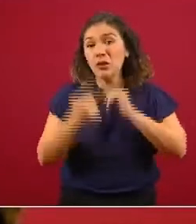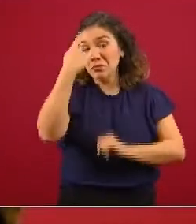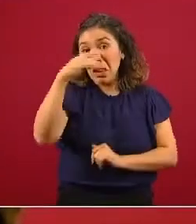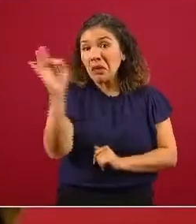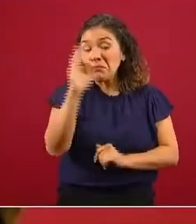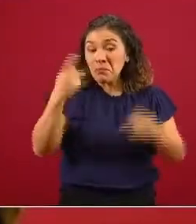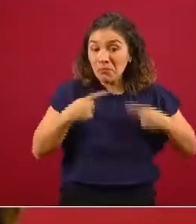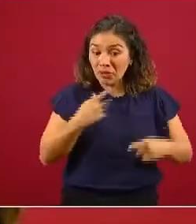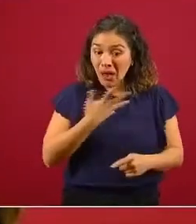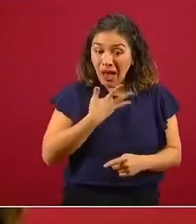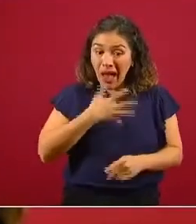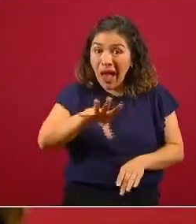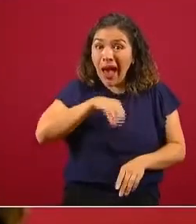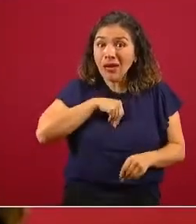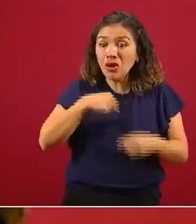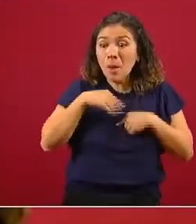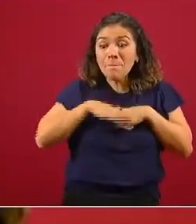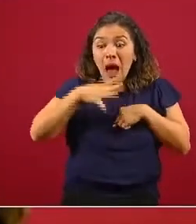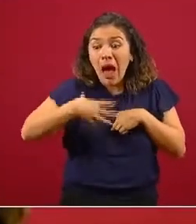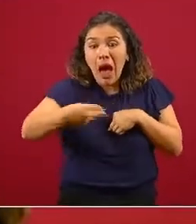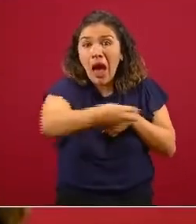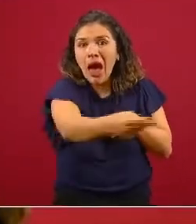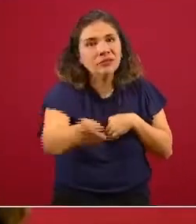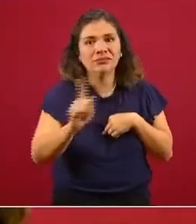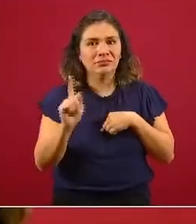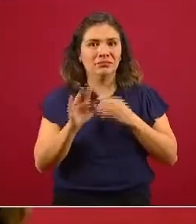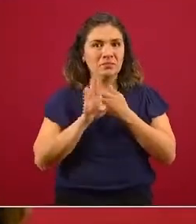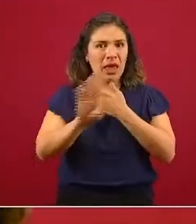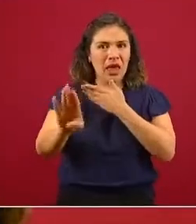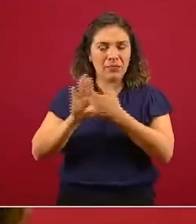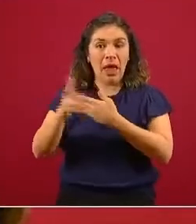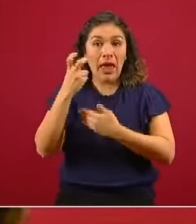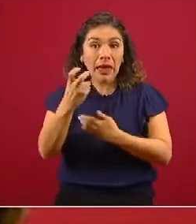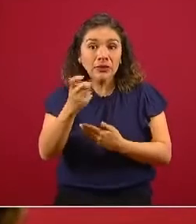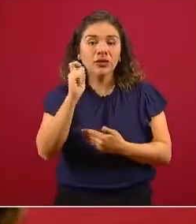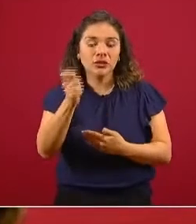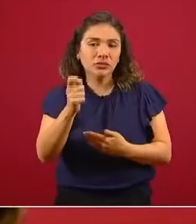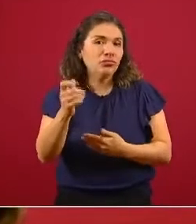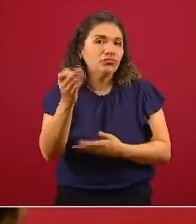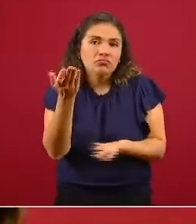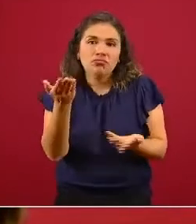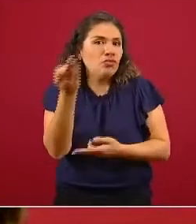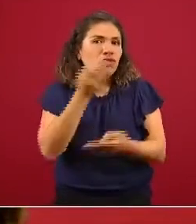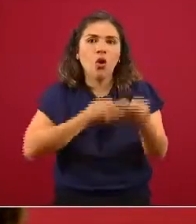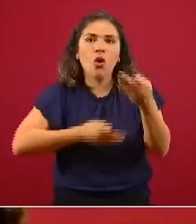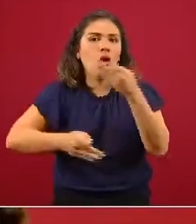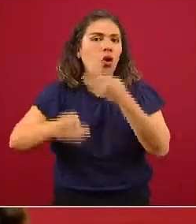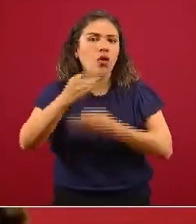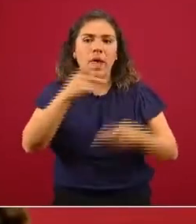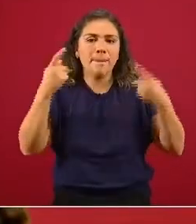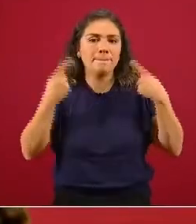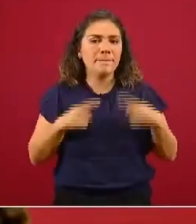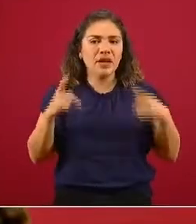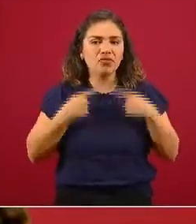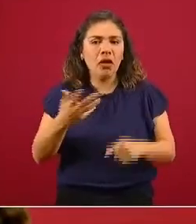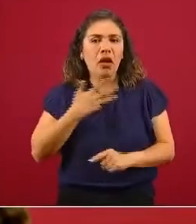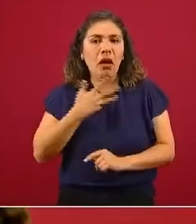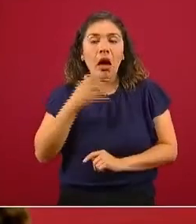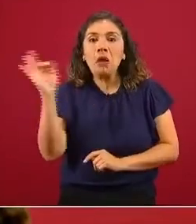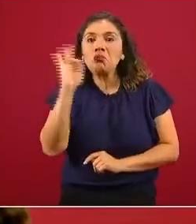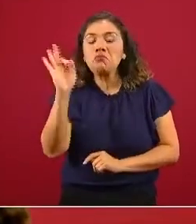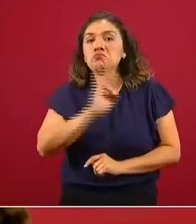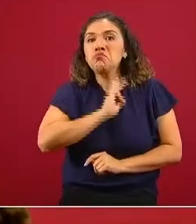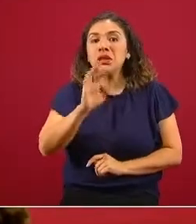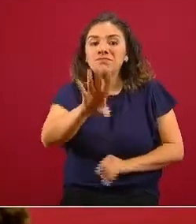personas contagiantes no contagien a quienes son susceptibles, que de inicio somos o hemos sido todas las personas que no hemos